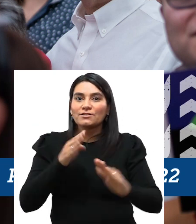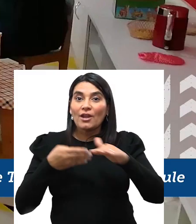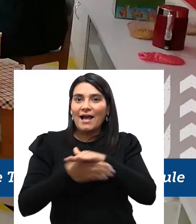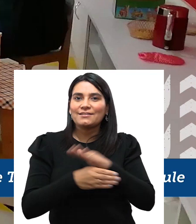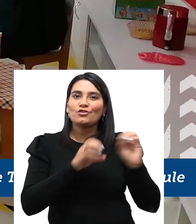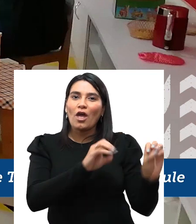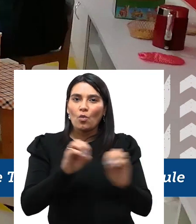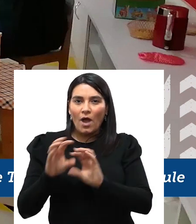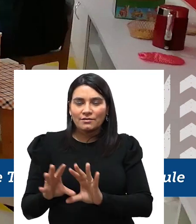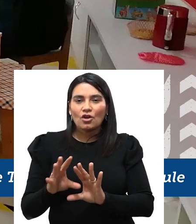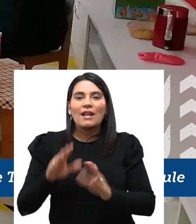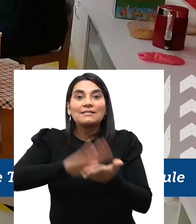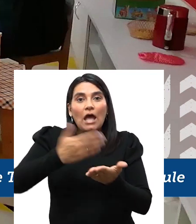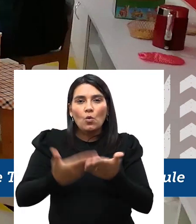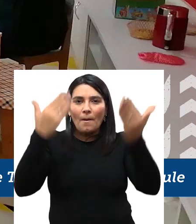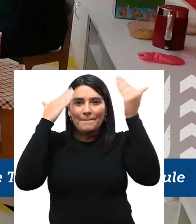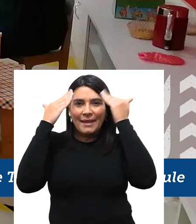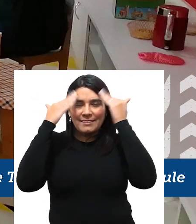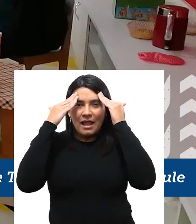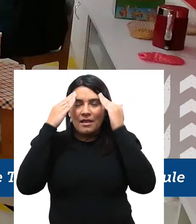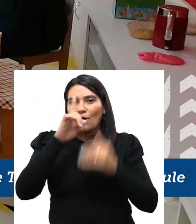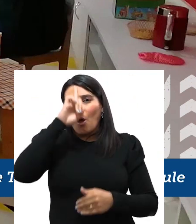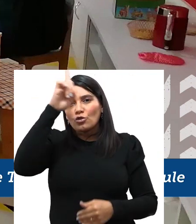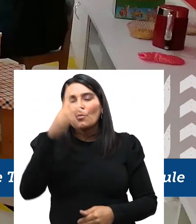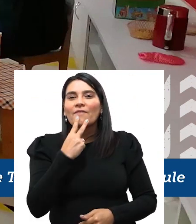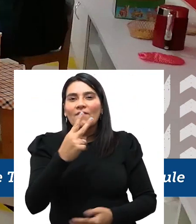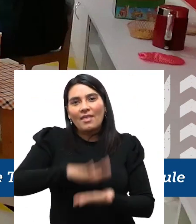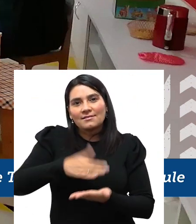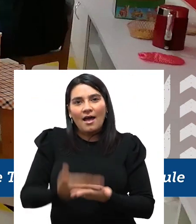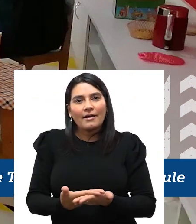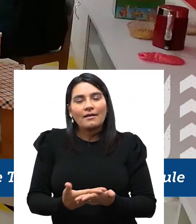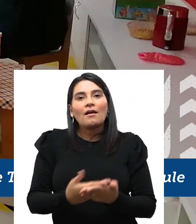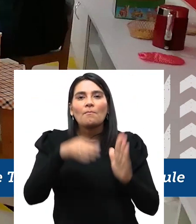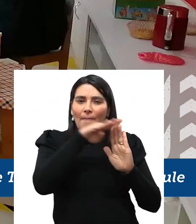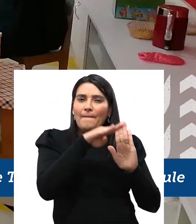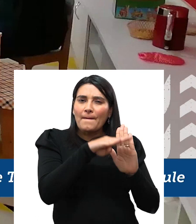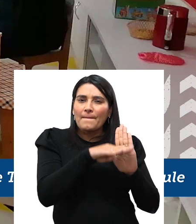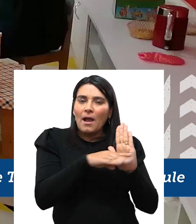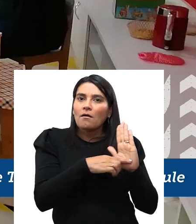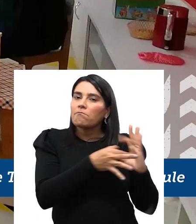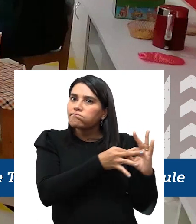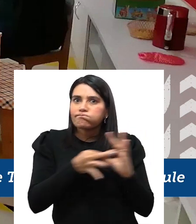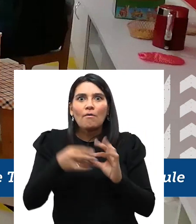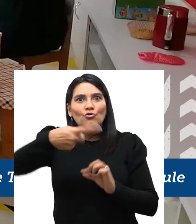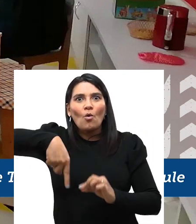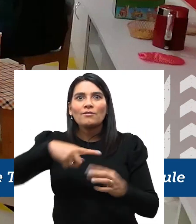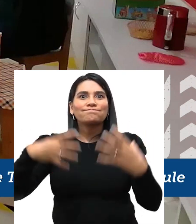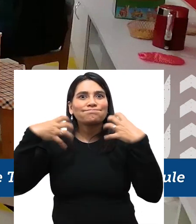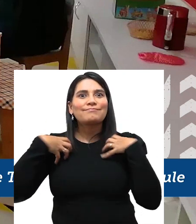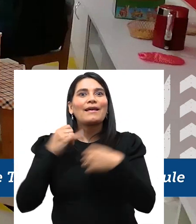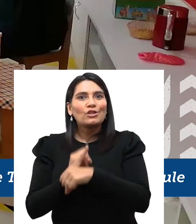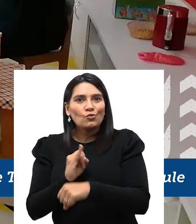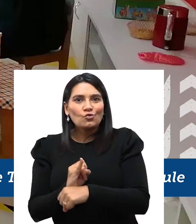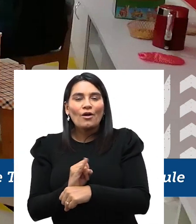educación, a la salud mental y a los hábitos de vida saludable. Medidas completamente coherentes con la misión de nuestra institución